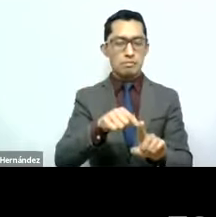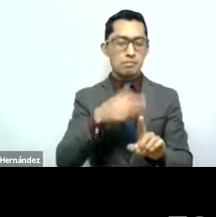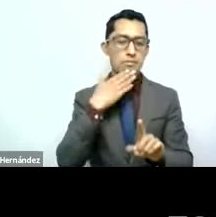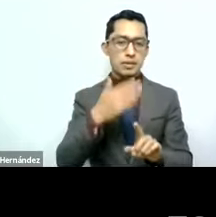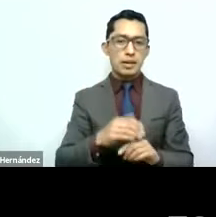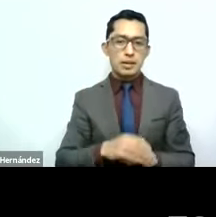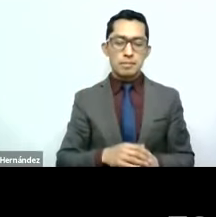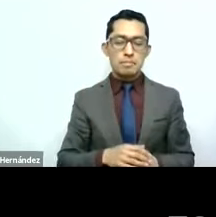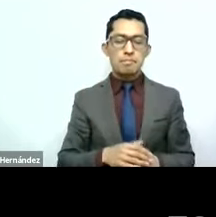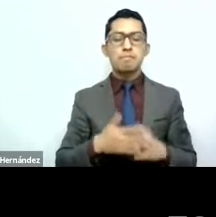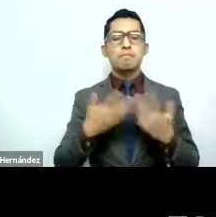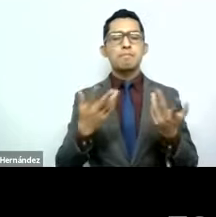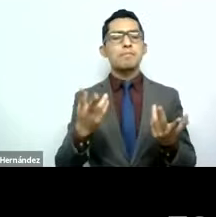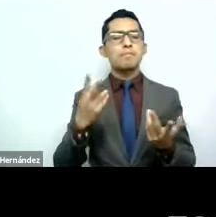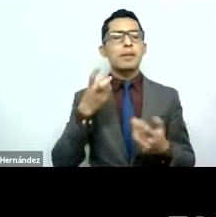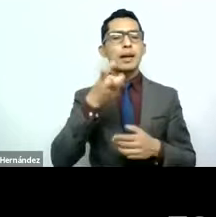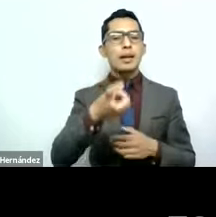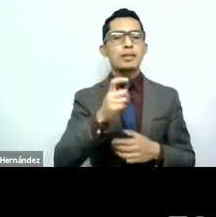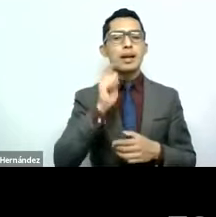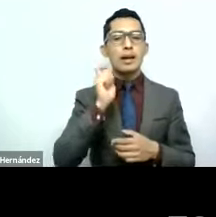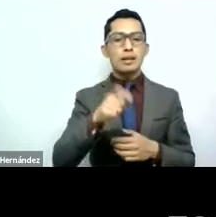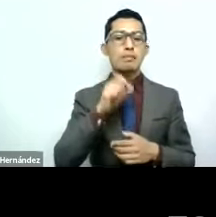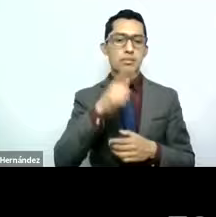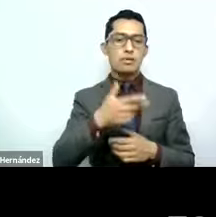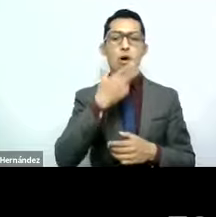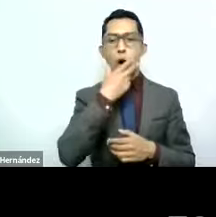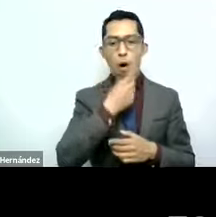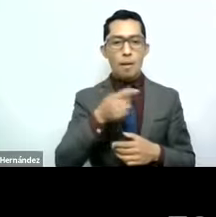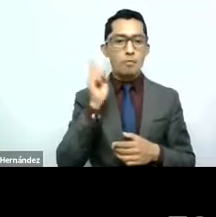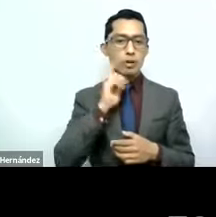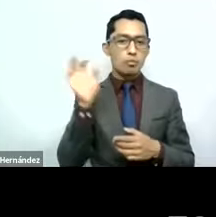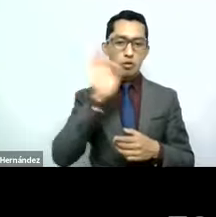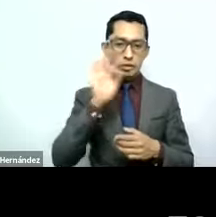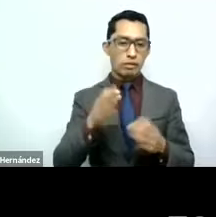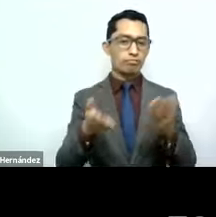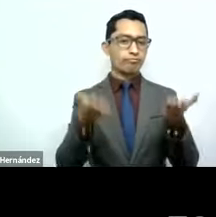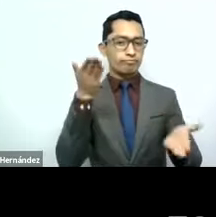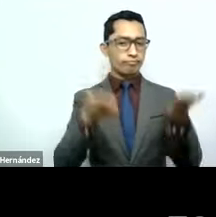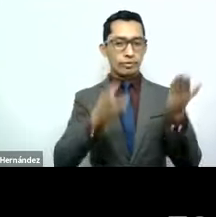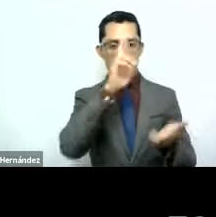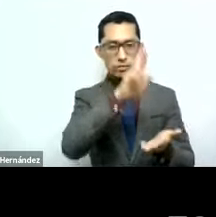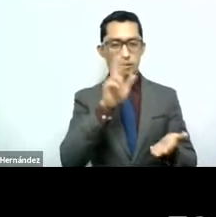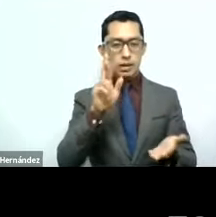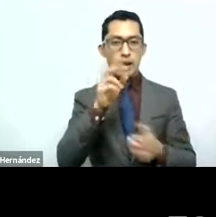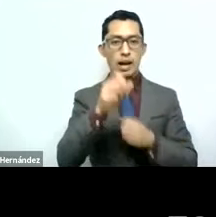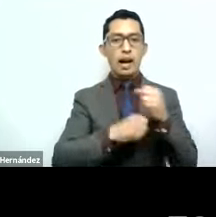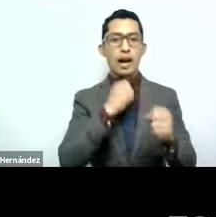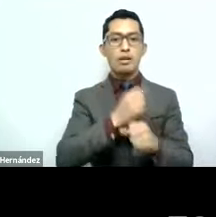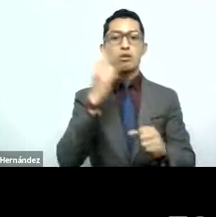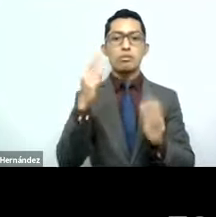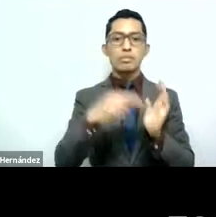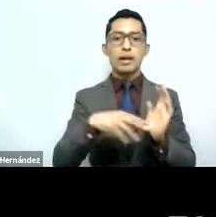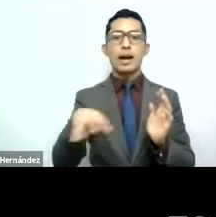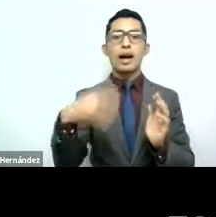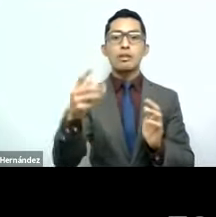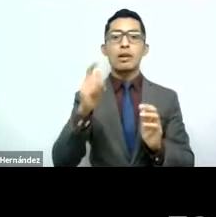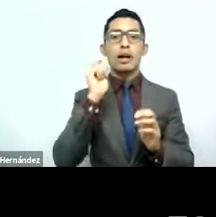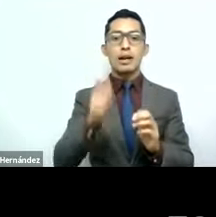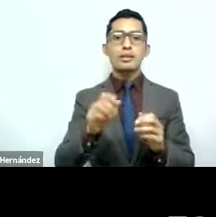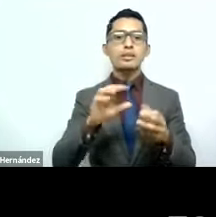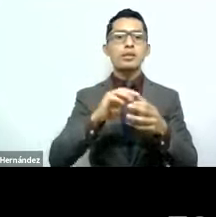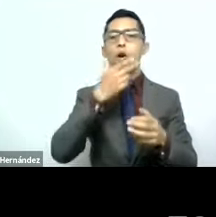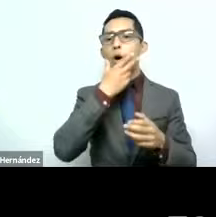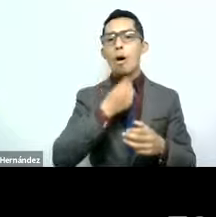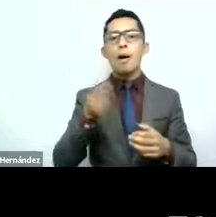versaba sobre paridad de género. Como saben, en 2014 nuestra Constitución reconoció el principio de paridad